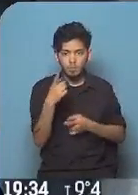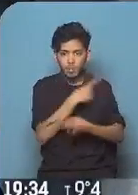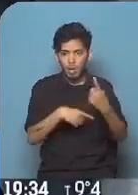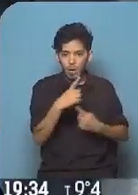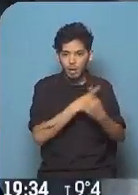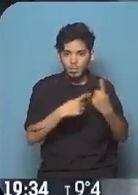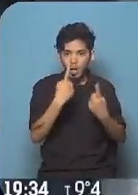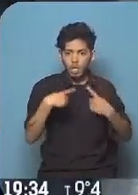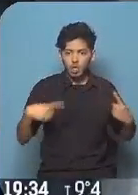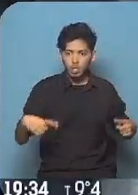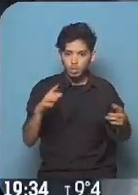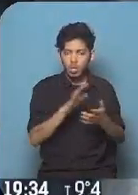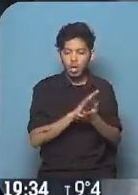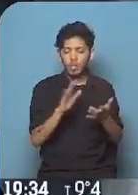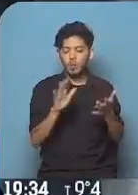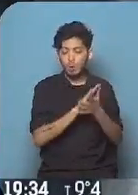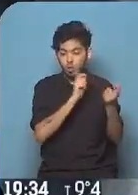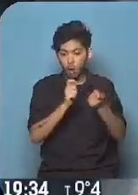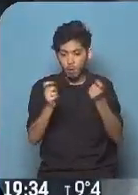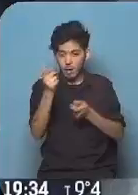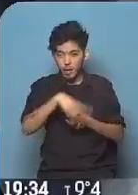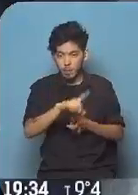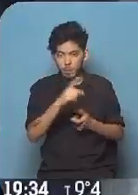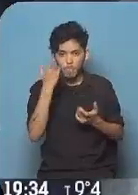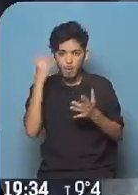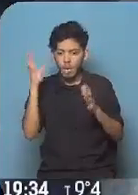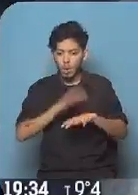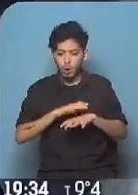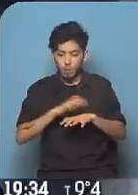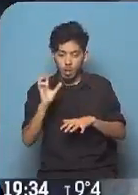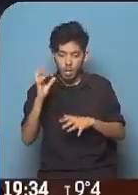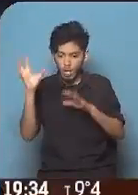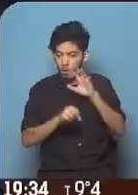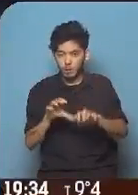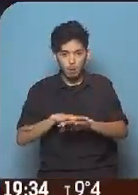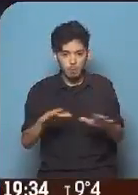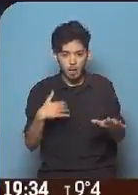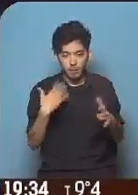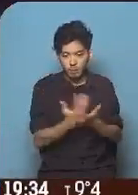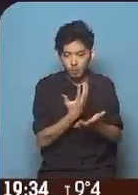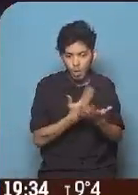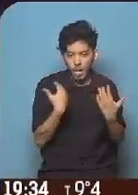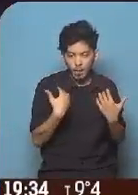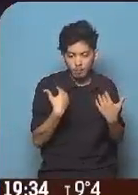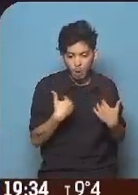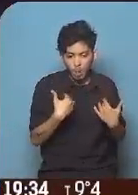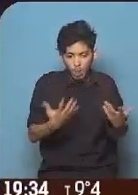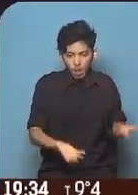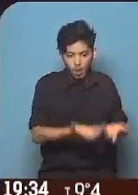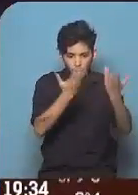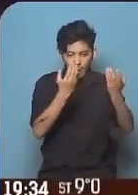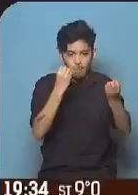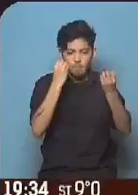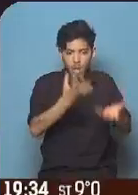que hasta ahora en los supermercados llegaba de afuera, pero ya no va a llegar por el precio del dólar y del euro? Y eso podría reactivar